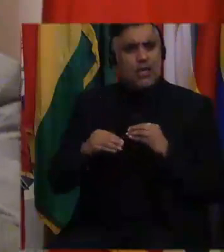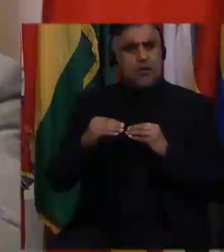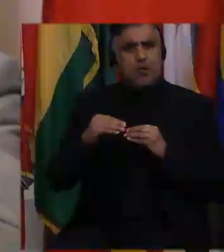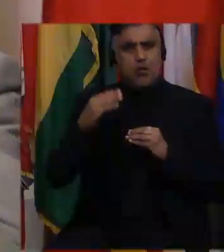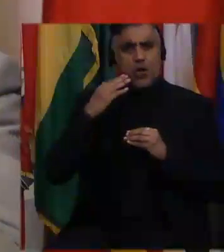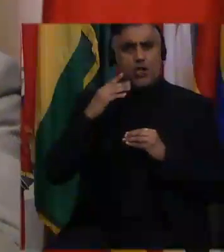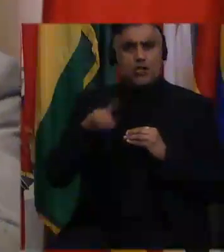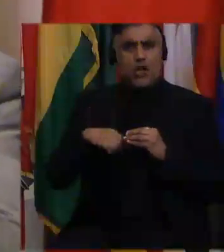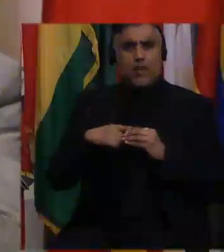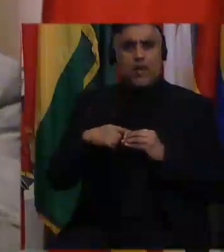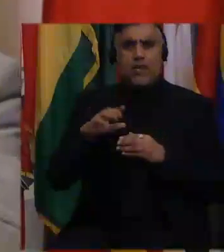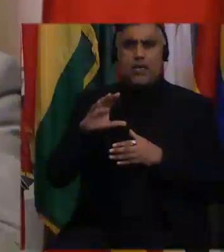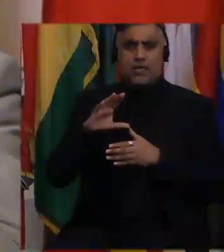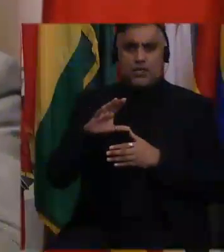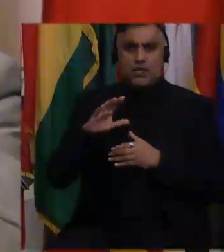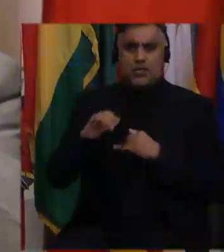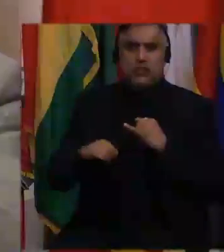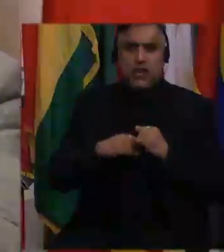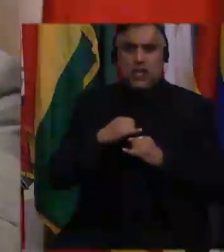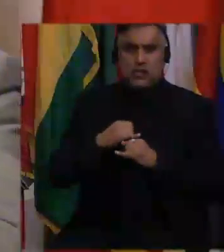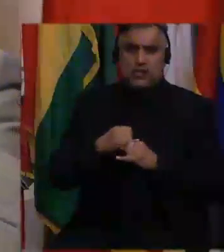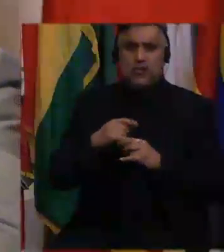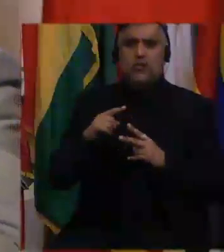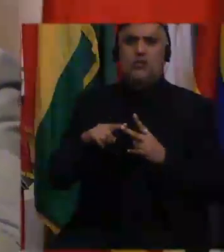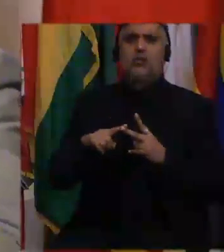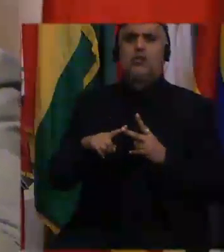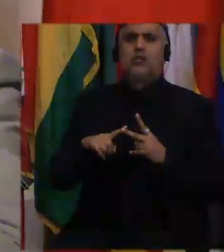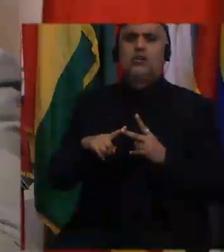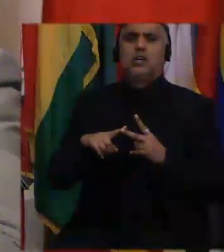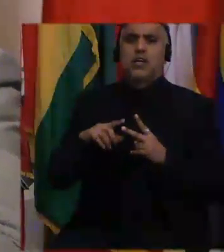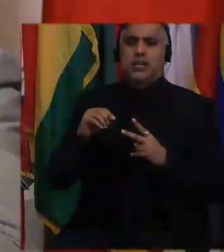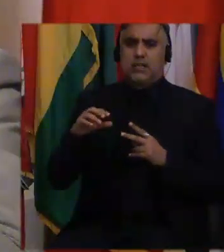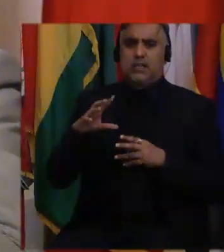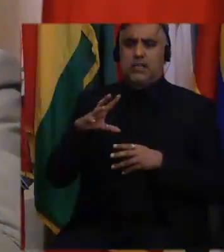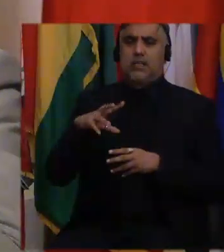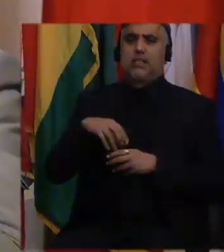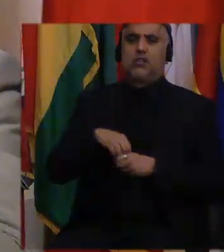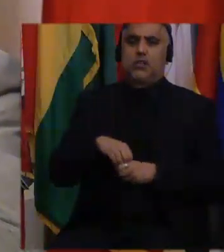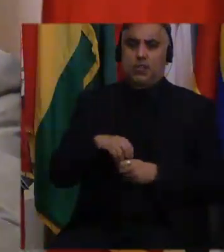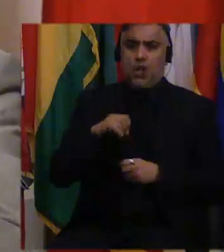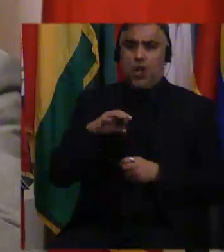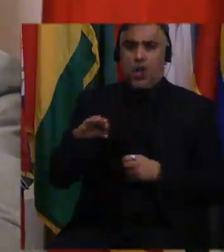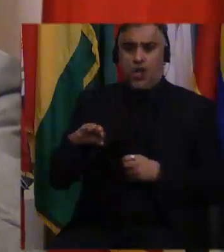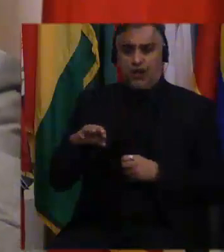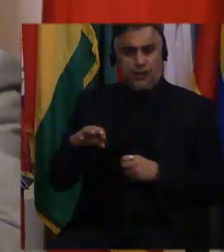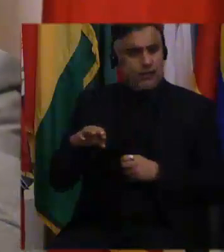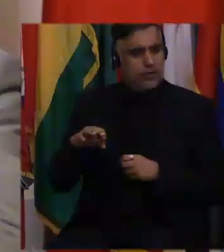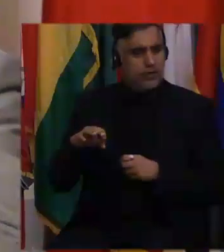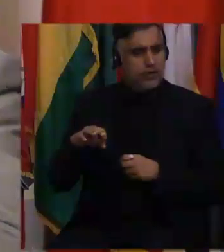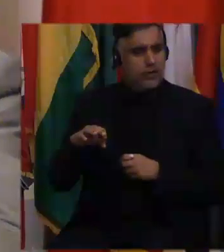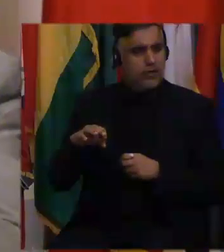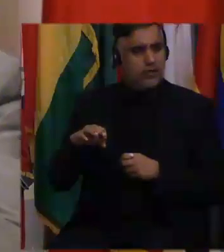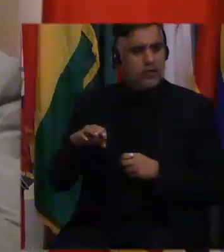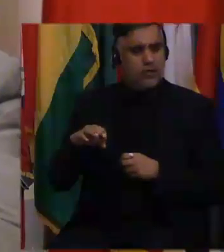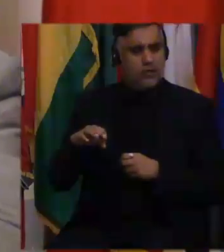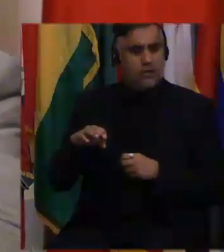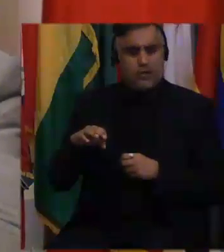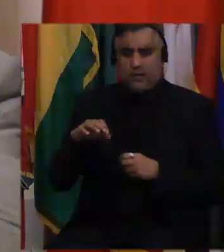la internalización o la orden jurídica nacional de la orden jurídica internacional, que apunta,